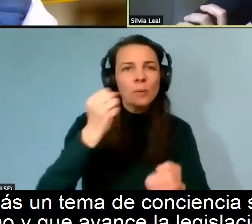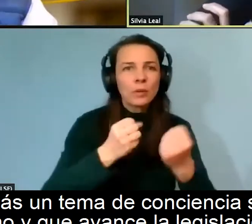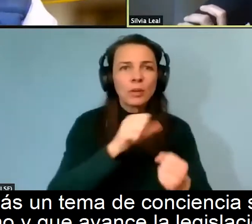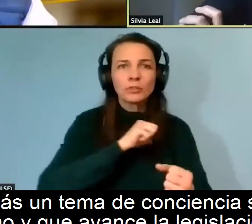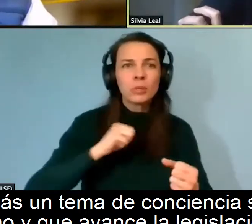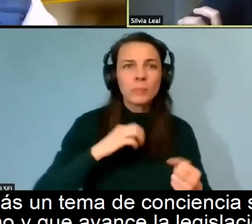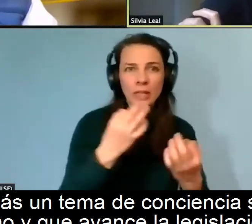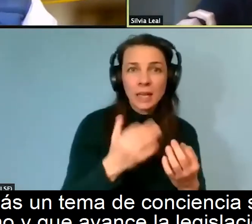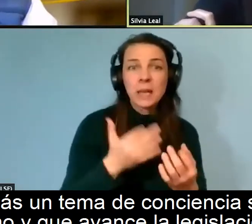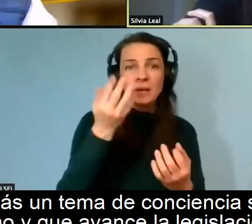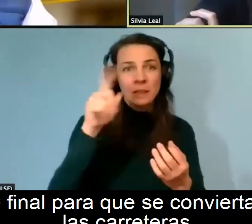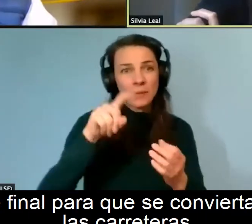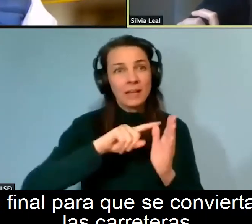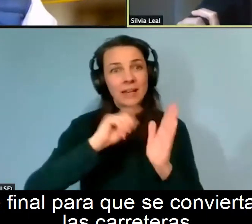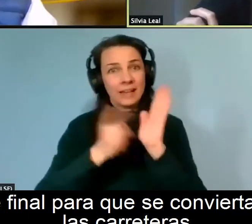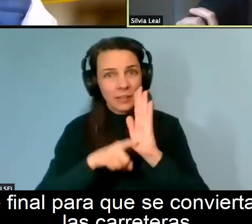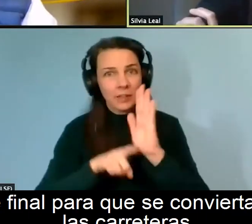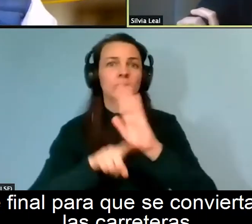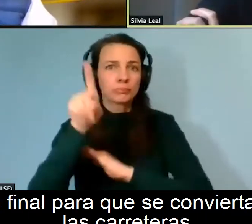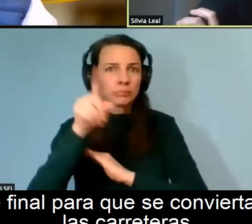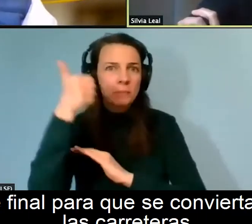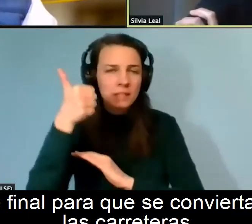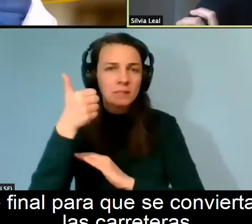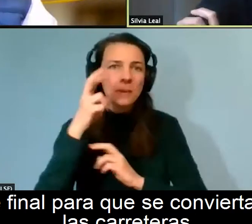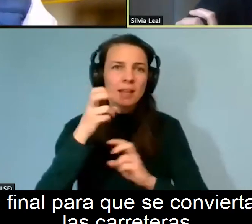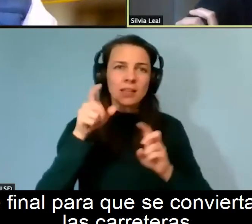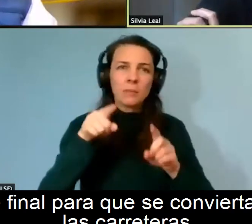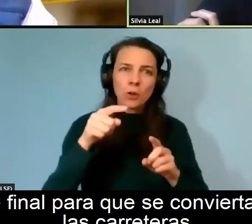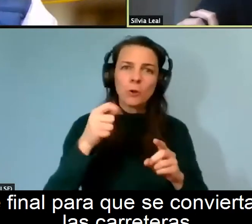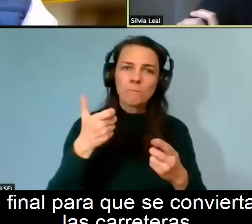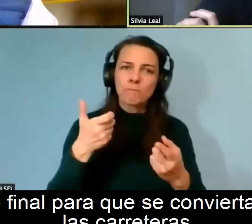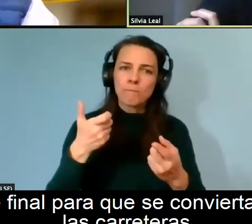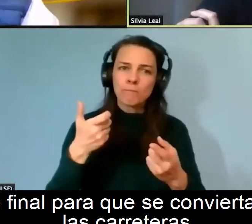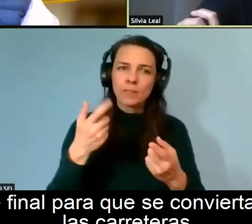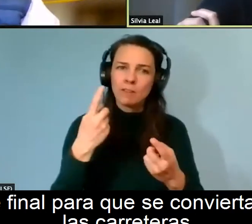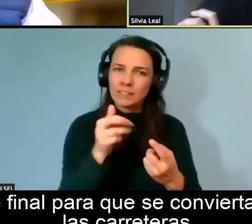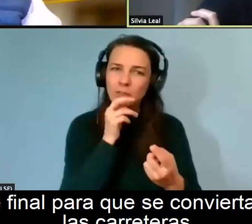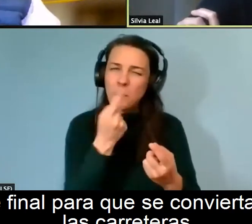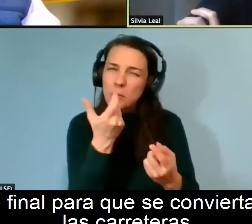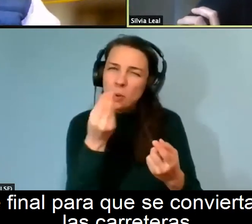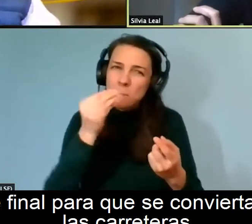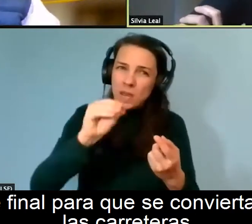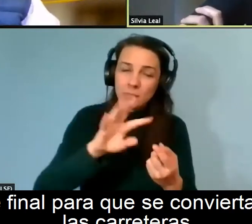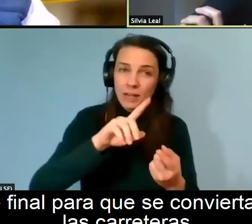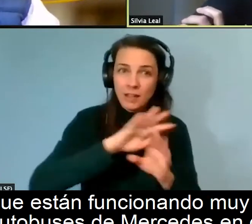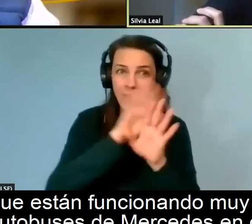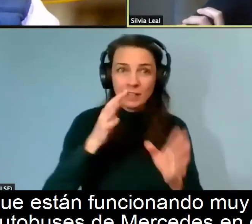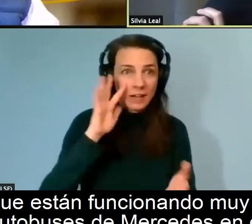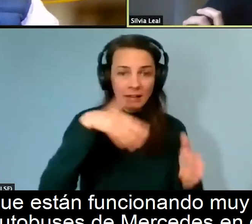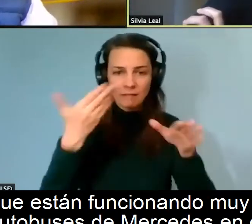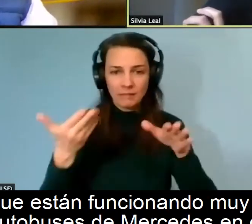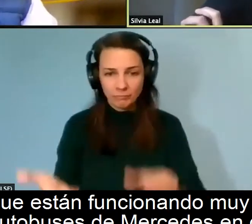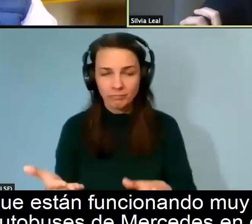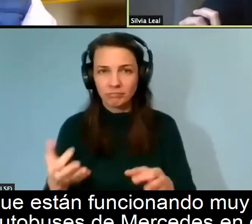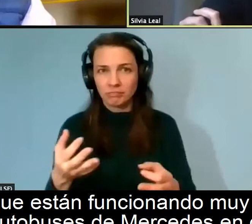avance la legislación para que tenga sentido ese remate final para que se convierta en una realidad en las carreteras. Pero